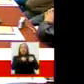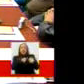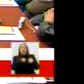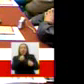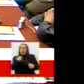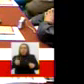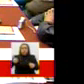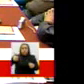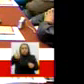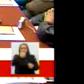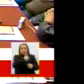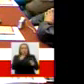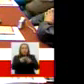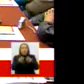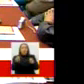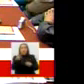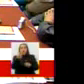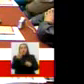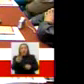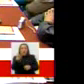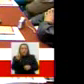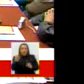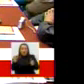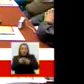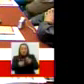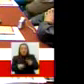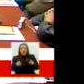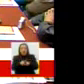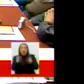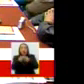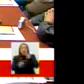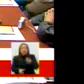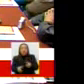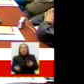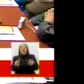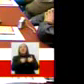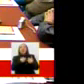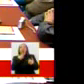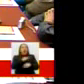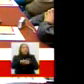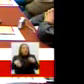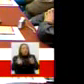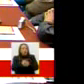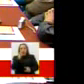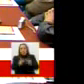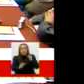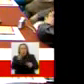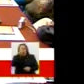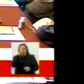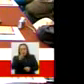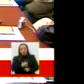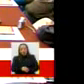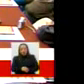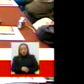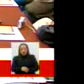representación. ¿Por qué? Porque los 120 señores, como la señora Sassieta, representa ¿a quién? A todos los electores, a todos los ciudadanos del